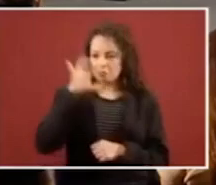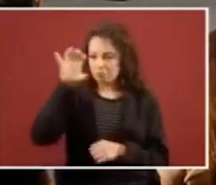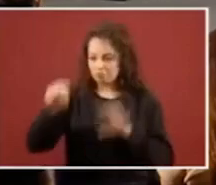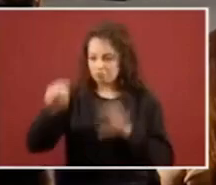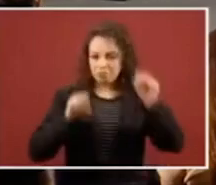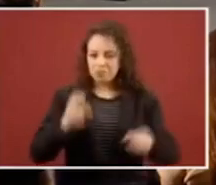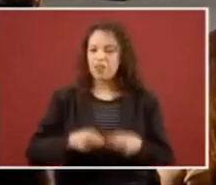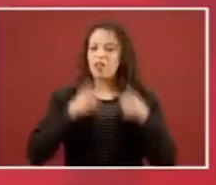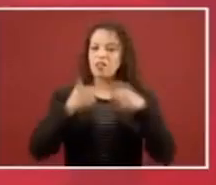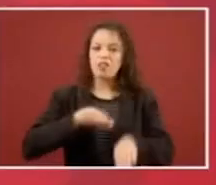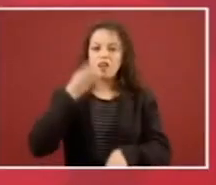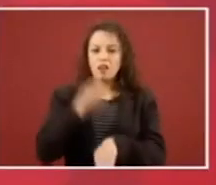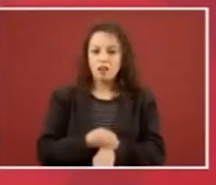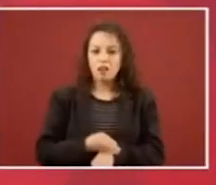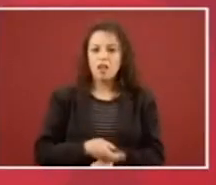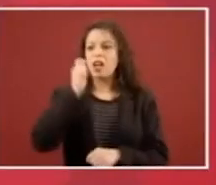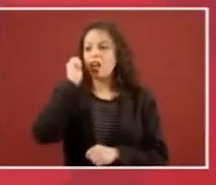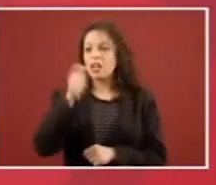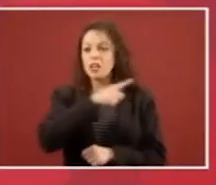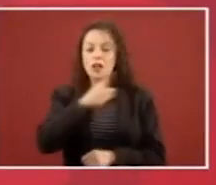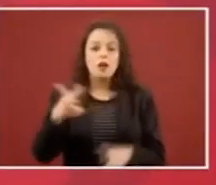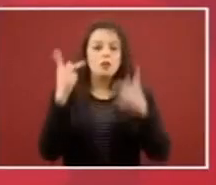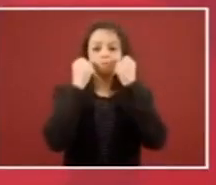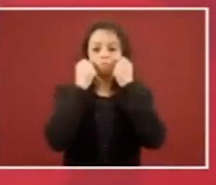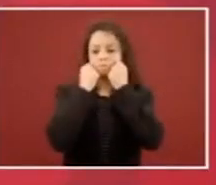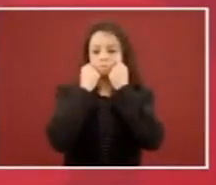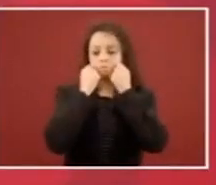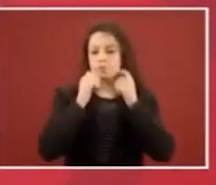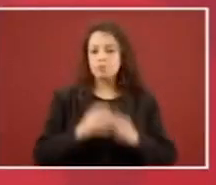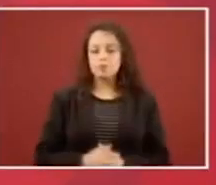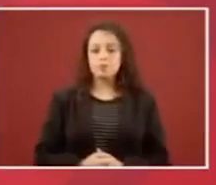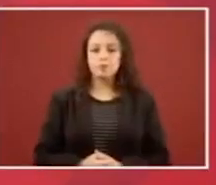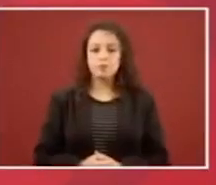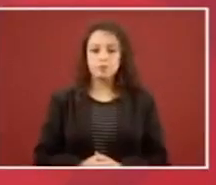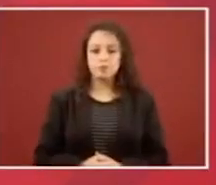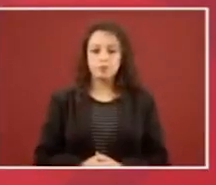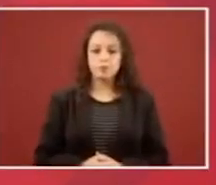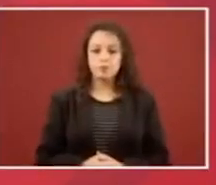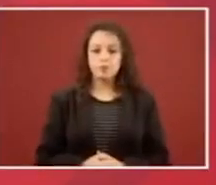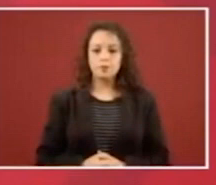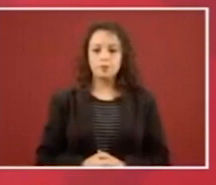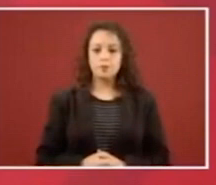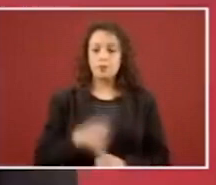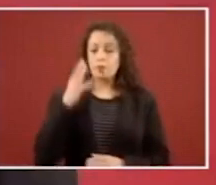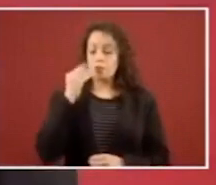quien sea. ¿Sí? Nosotros llegamos aquí después